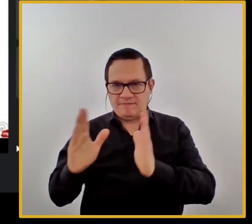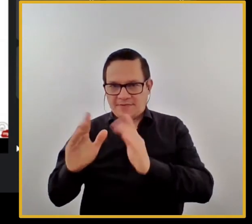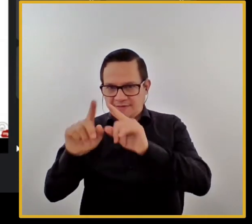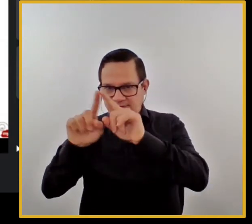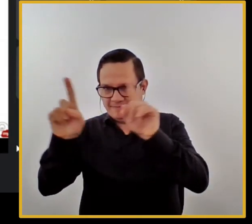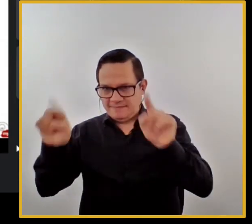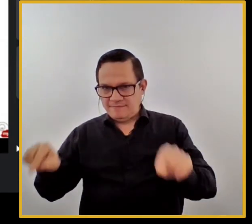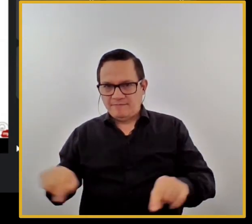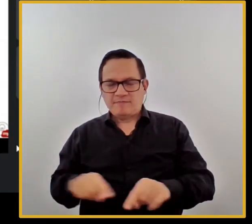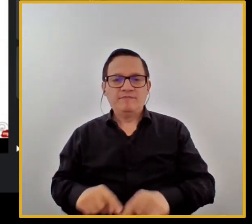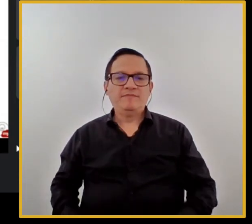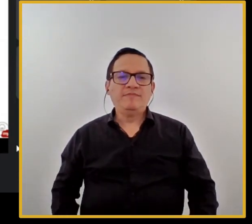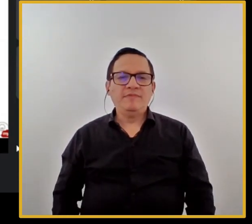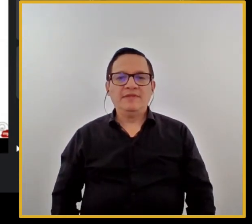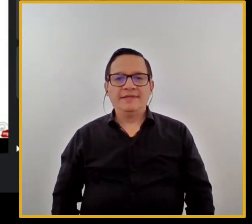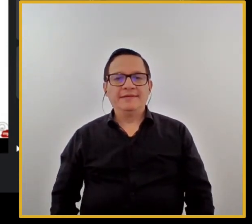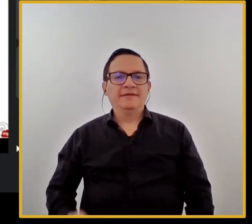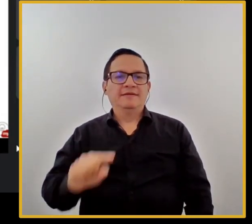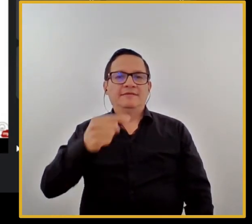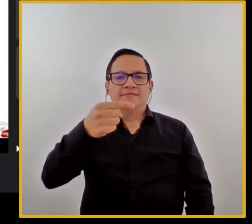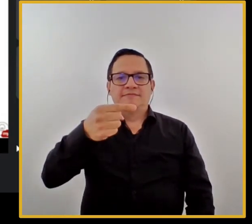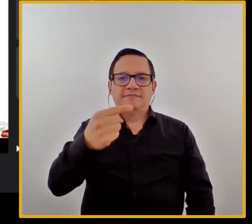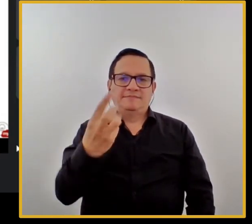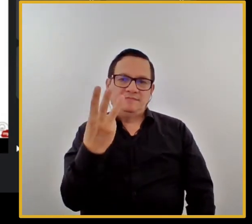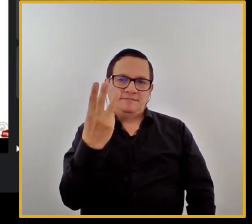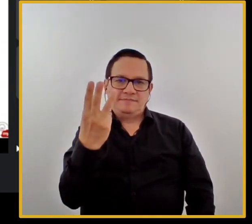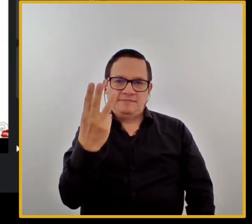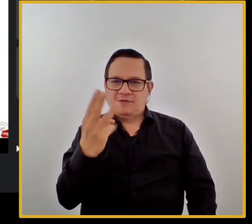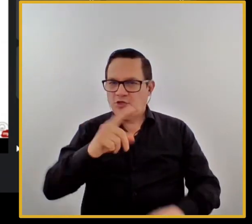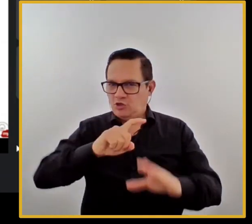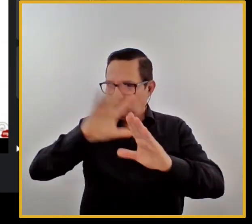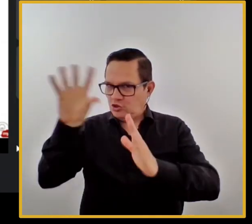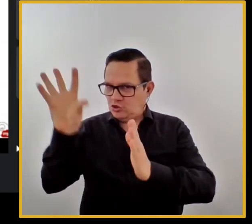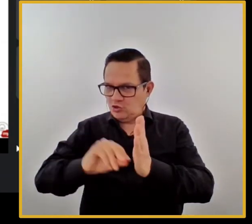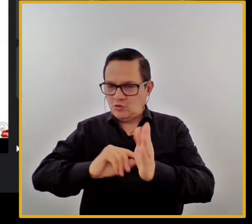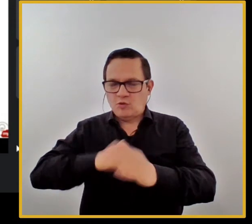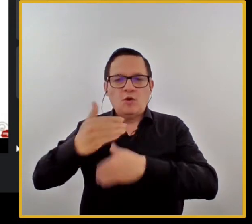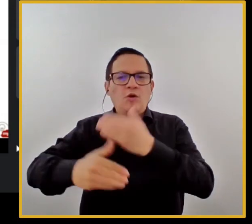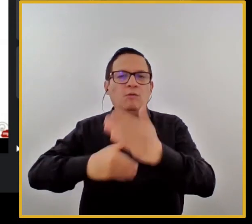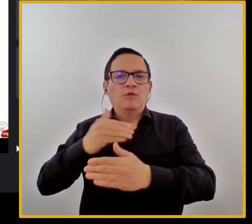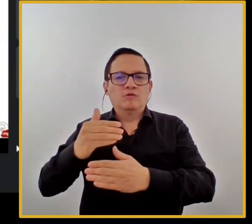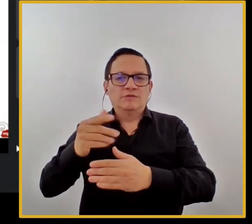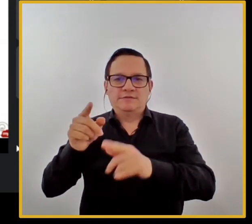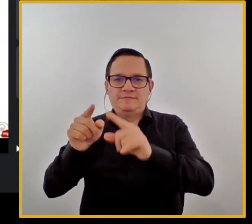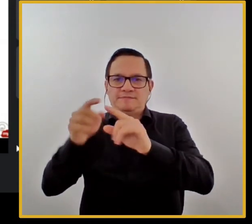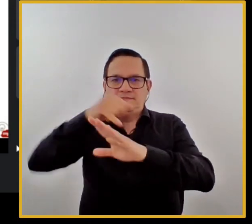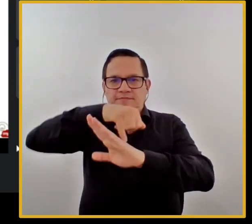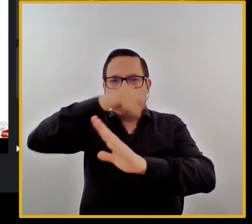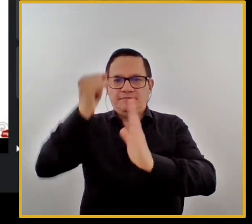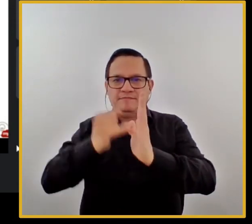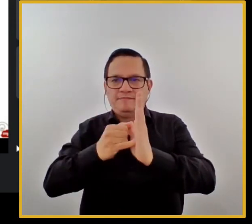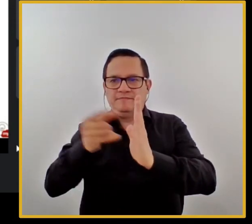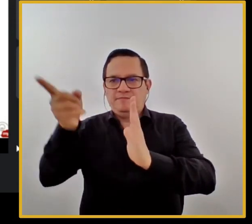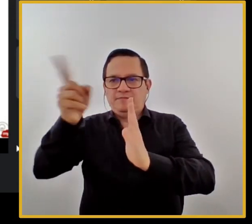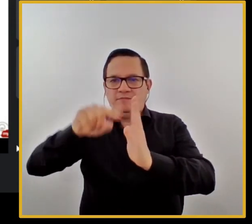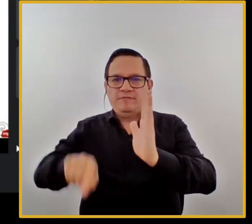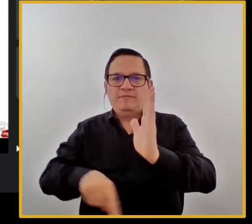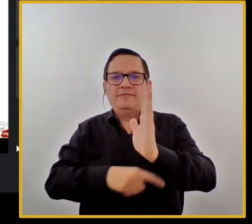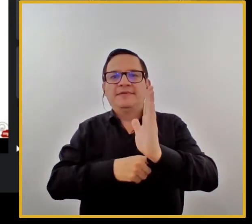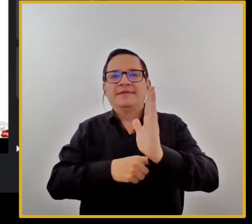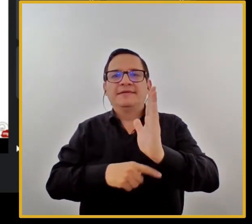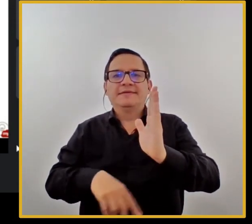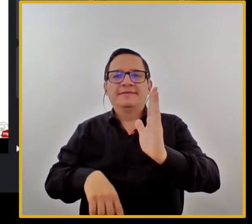Entonces, menos 3, para que veamos todo el proceso, du por du